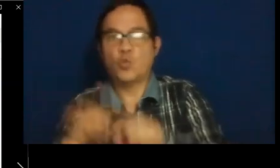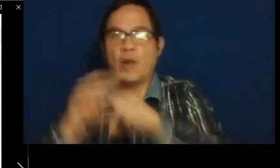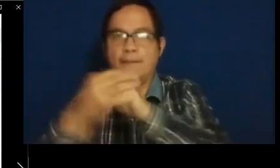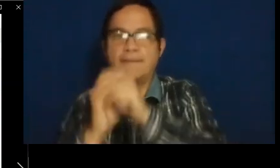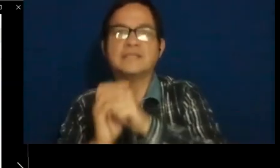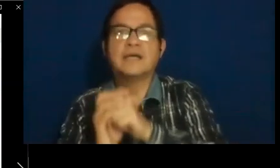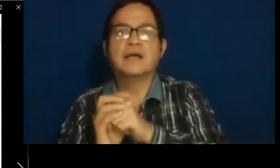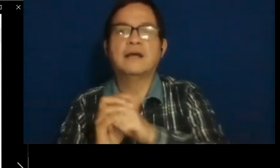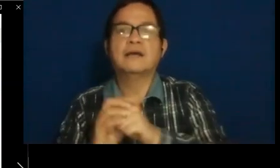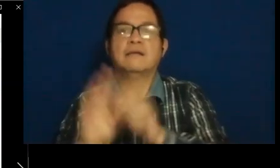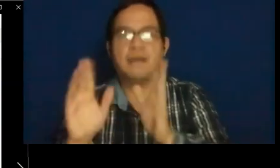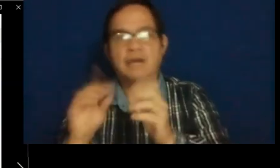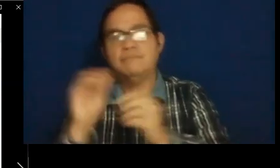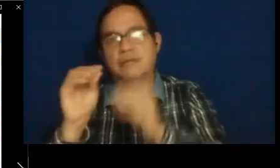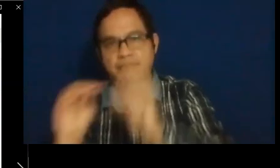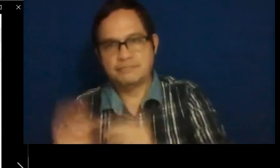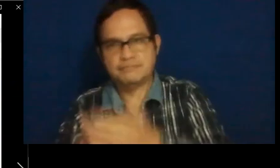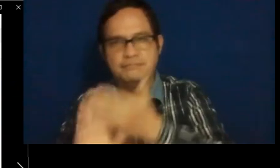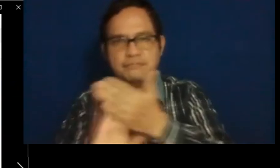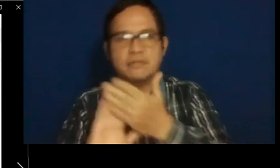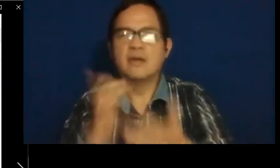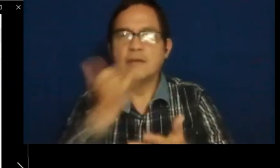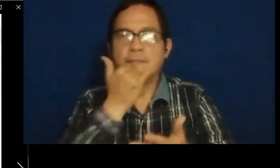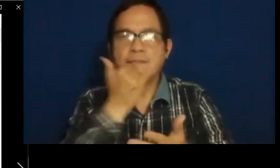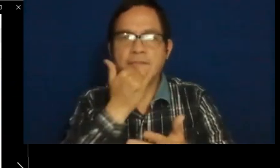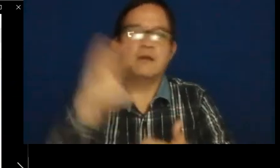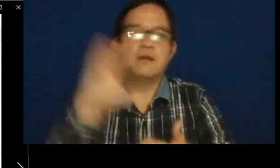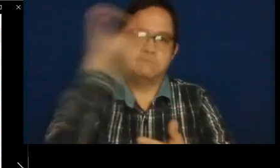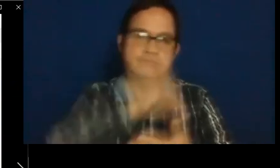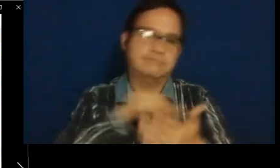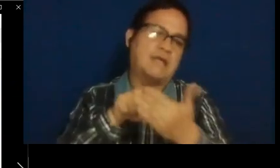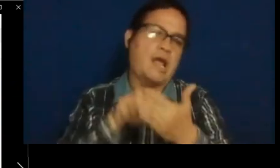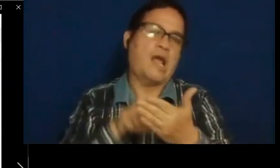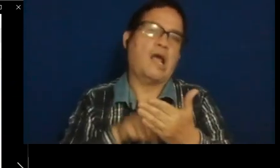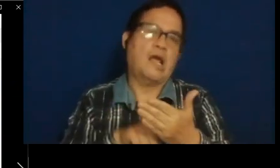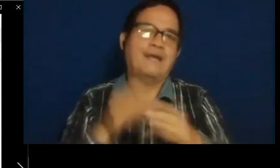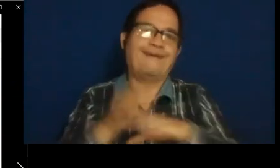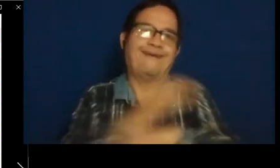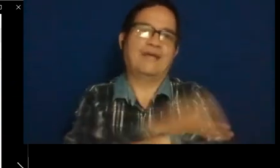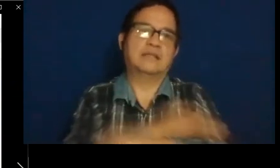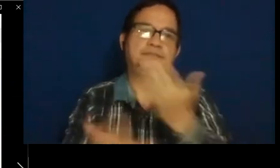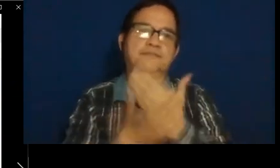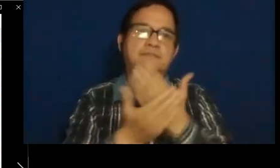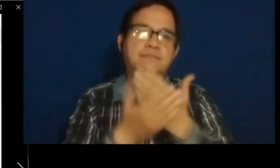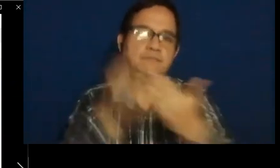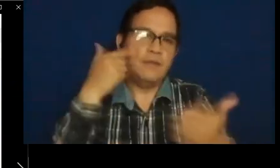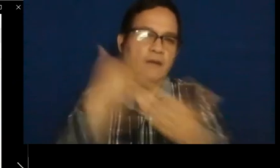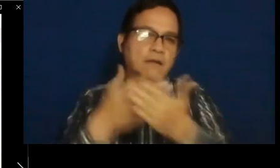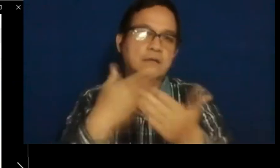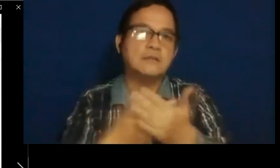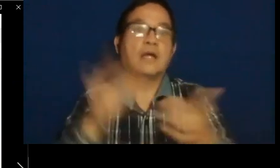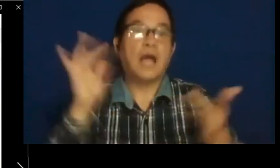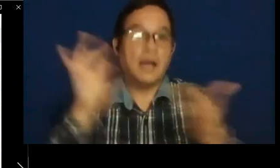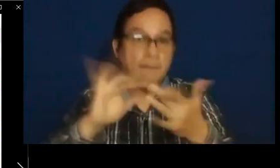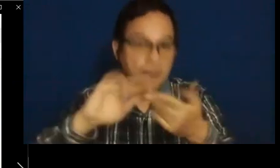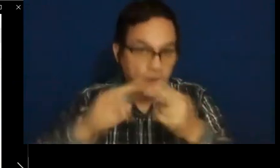encontraste aquí y diligencias. ¿Qué es lo que debe pasar? Pues claramente aquí en el punto anterior te dicen que hay que verificar si se